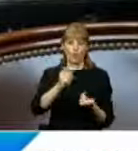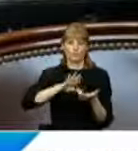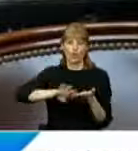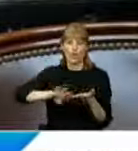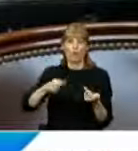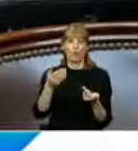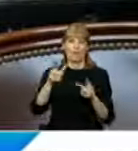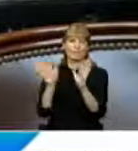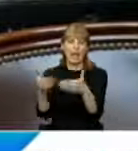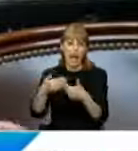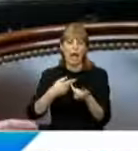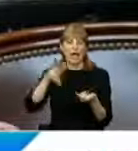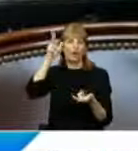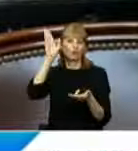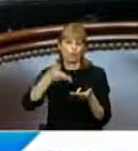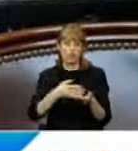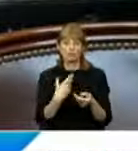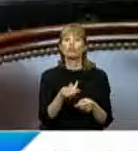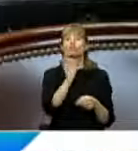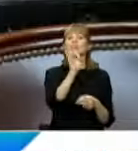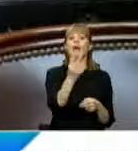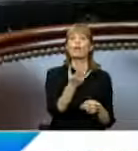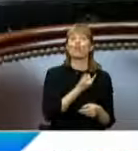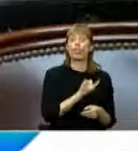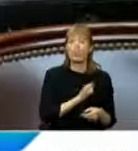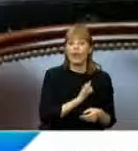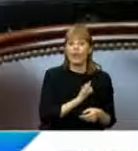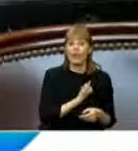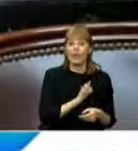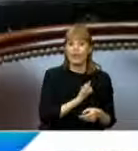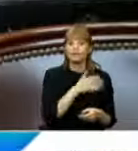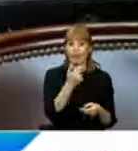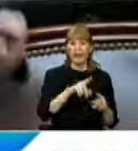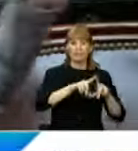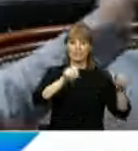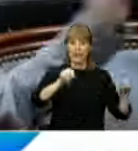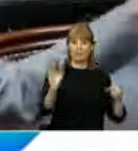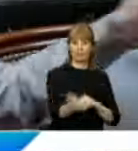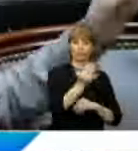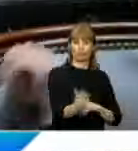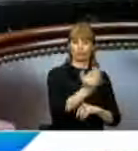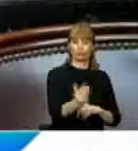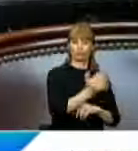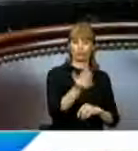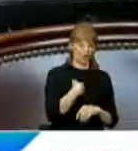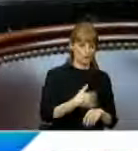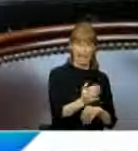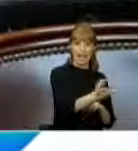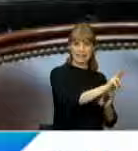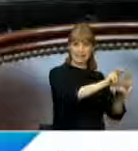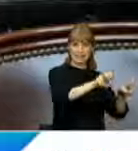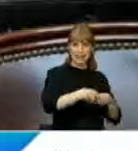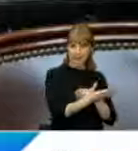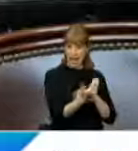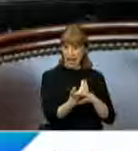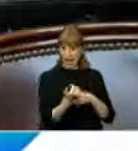las cajas, el 8%, ¿sabe de dónde lo van a pagar? Van a emitir, o sea que le van a sacar por un lado lo que le dan